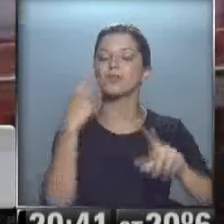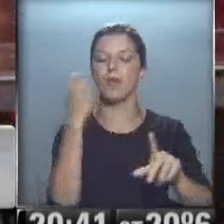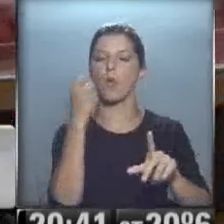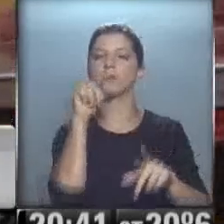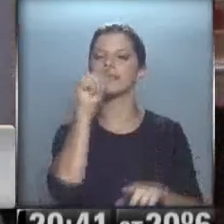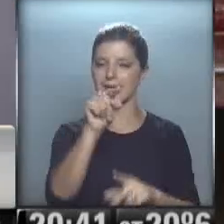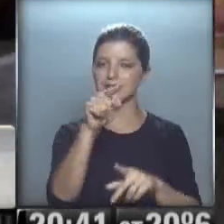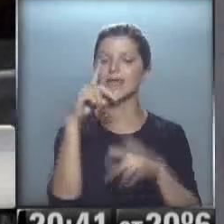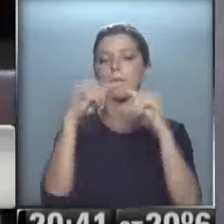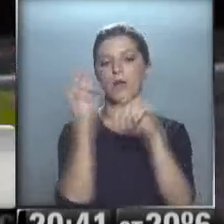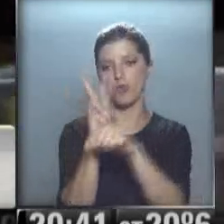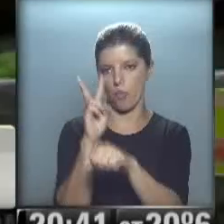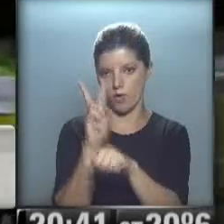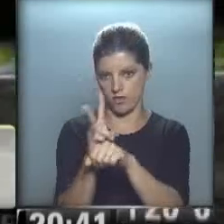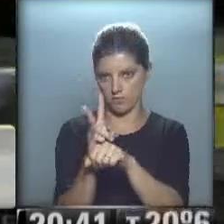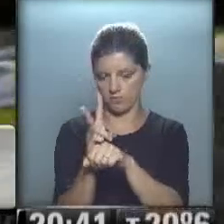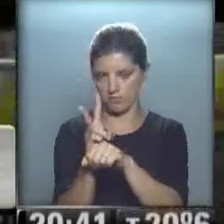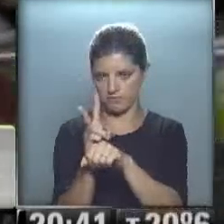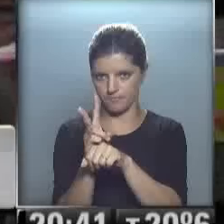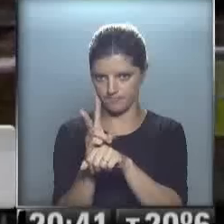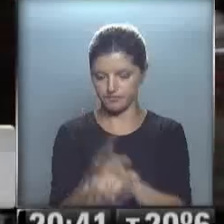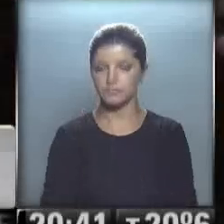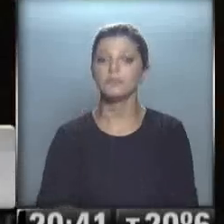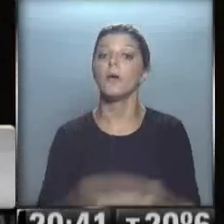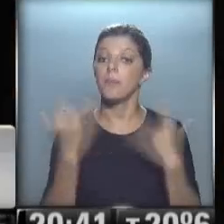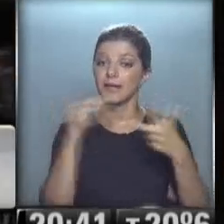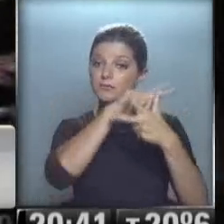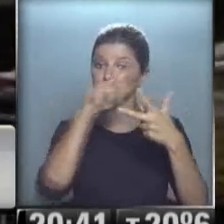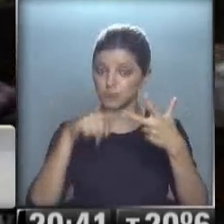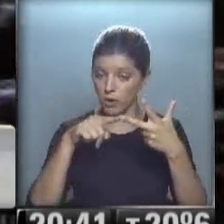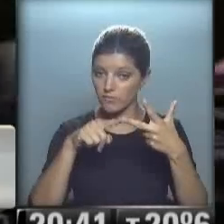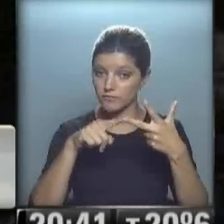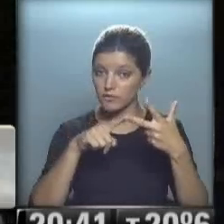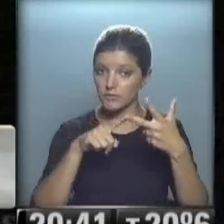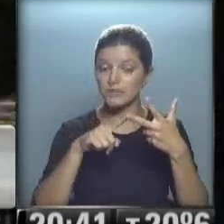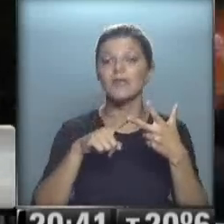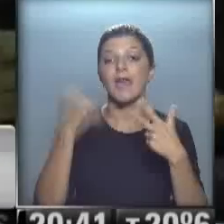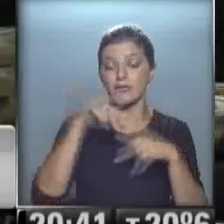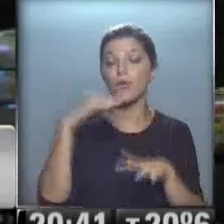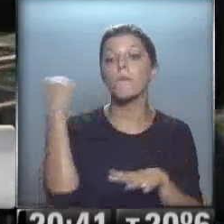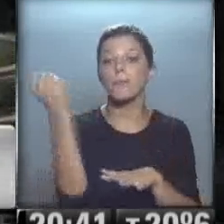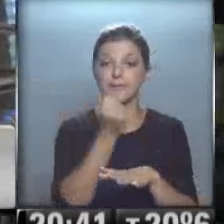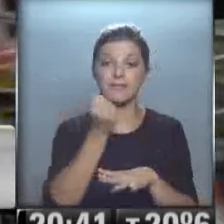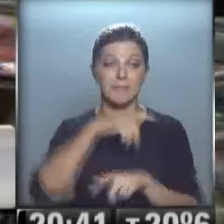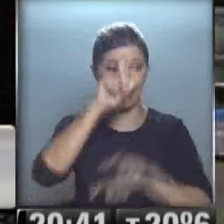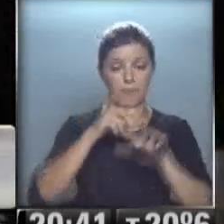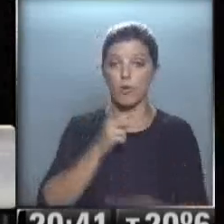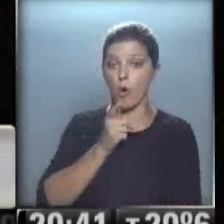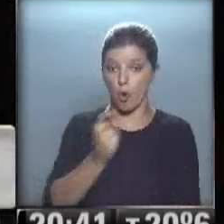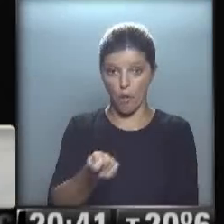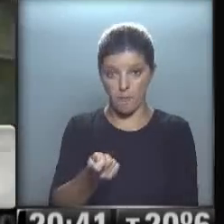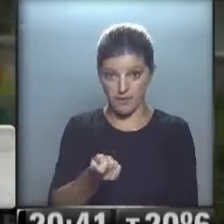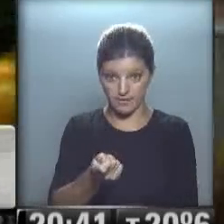claramente y rápidamente los productos que están en el marco del acuerdo, para que esa canasta constituya una referencia para los consumidores a la hora de llevar